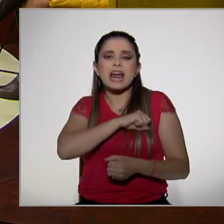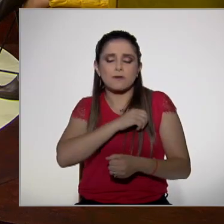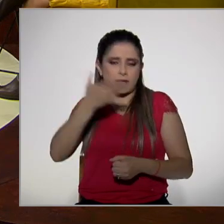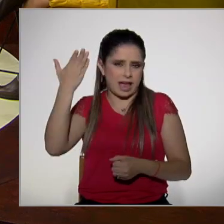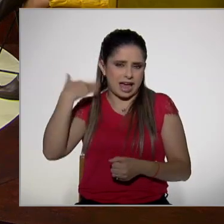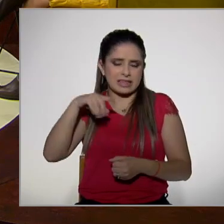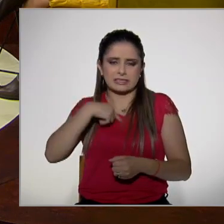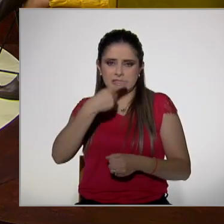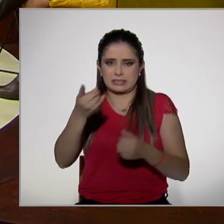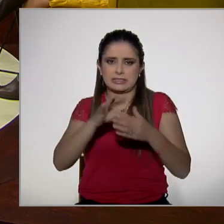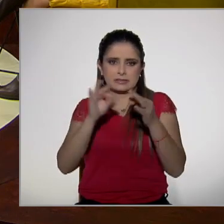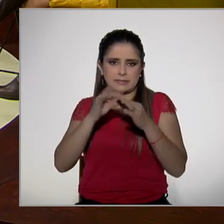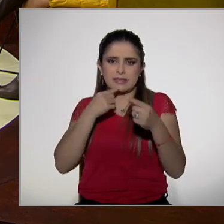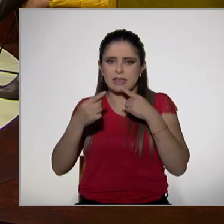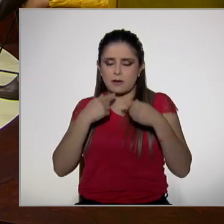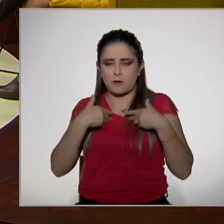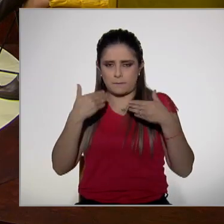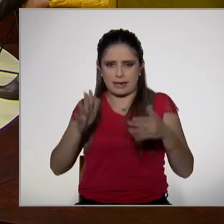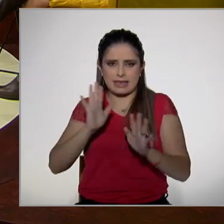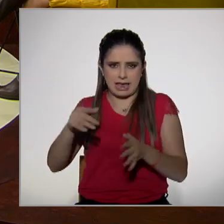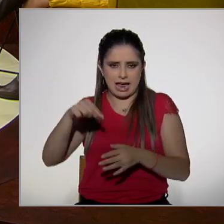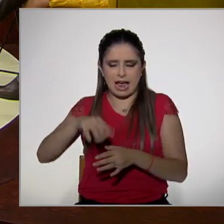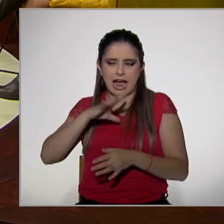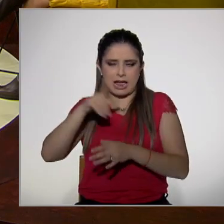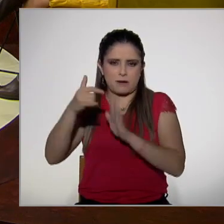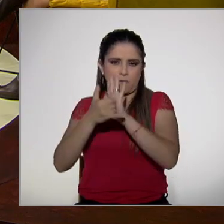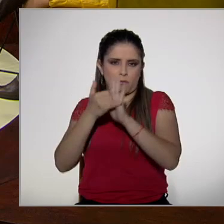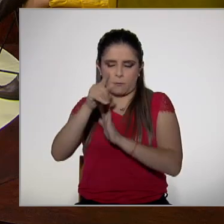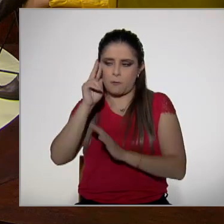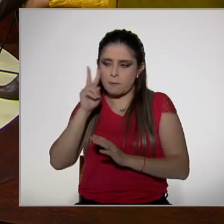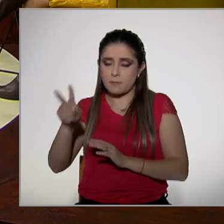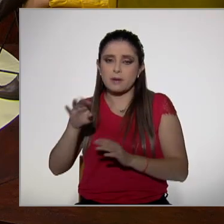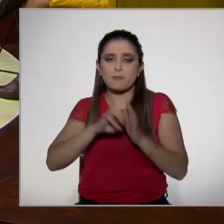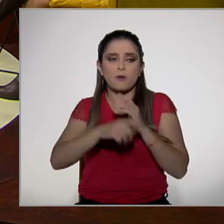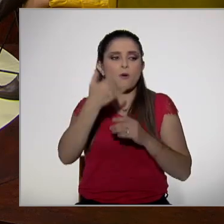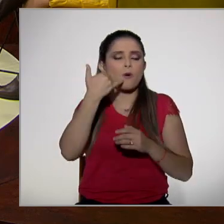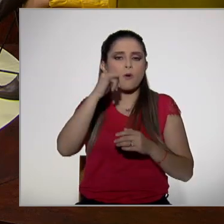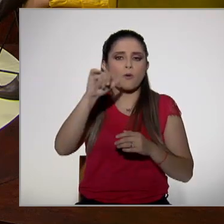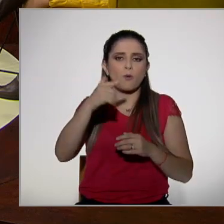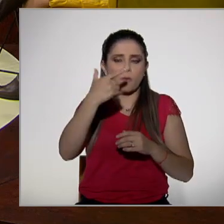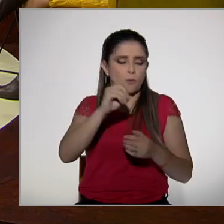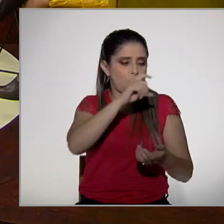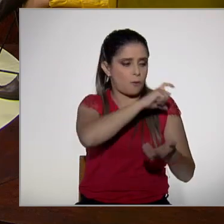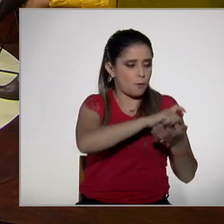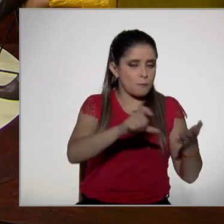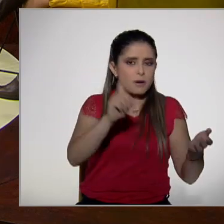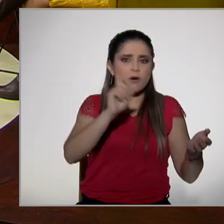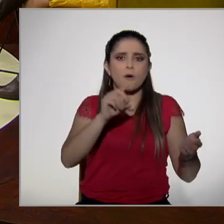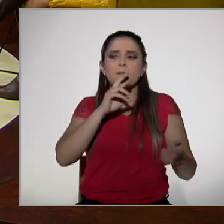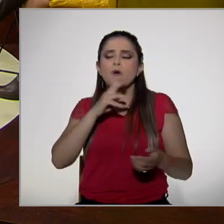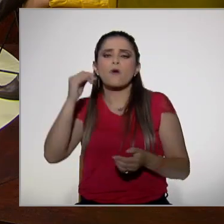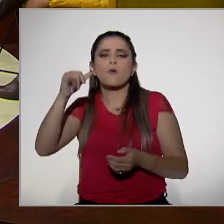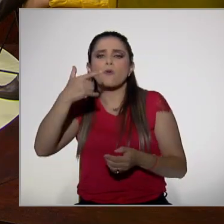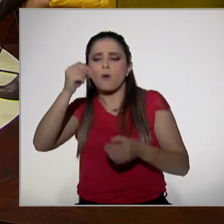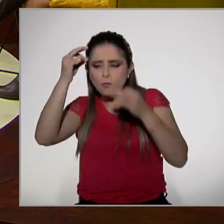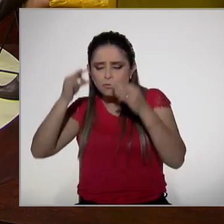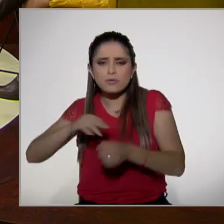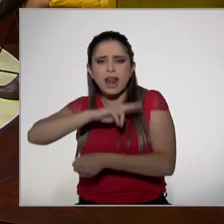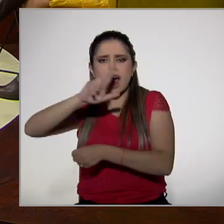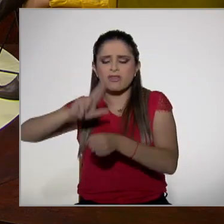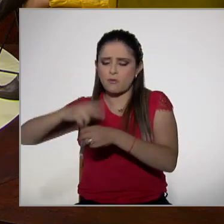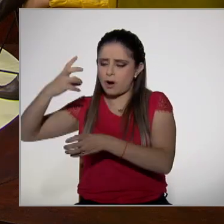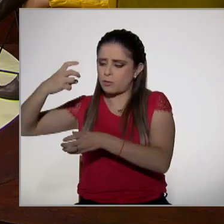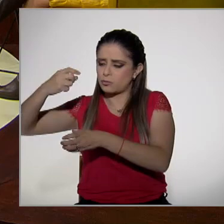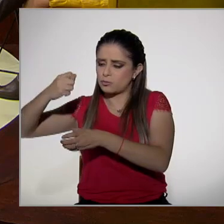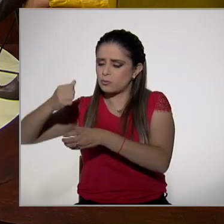para este tema es bien importante porque te sale mucho más caro comparte un jugo con tomar el jugo de una naranja o comerte un juego